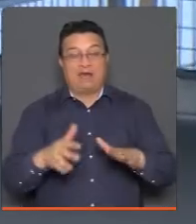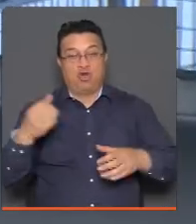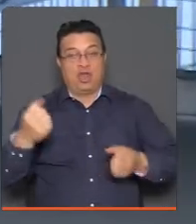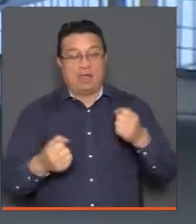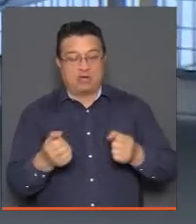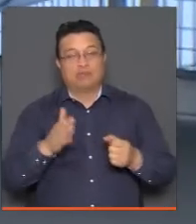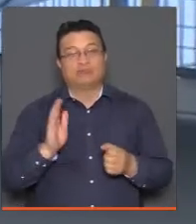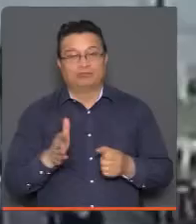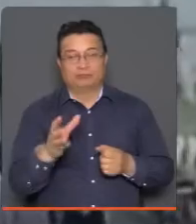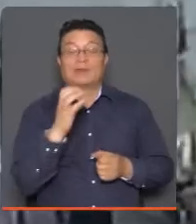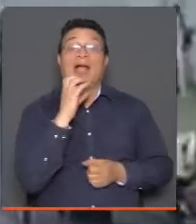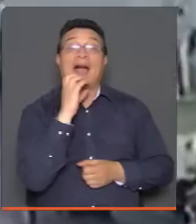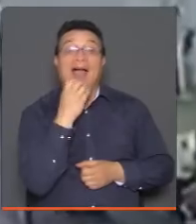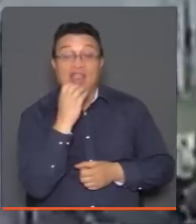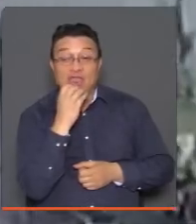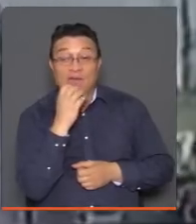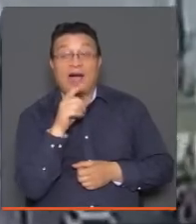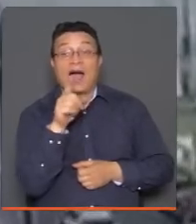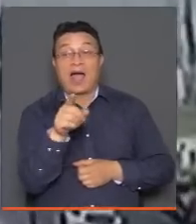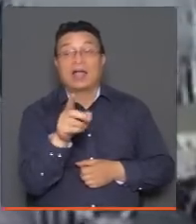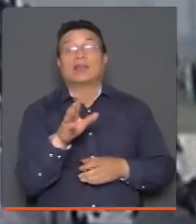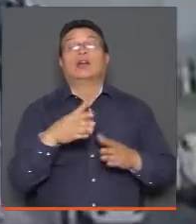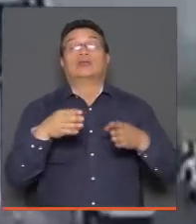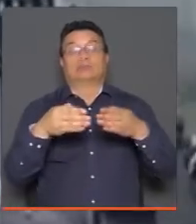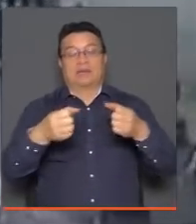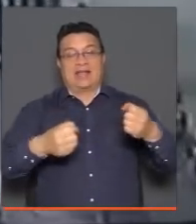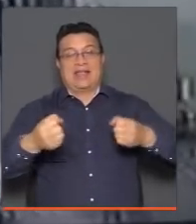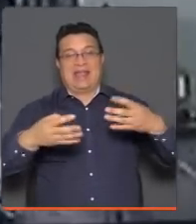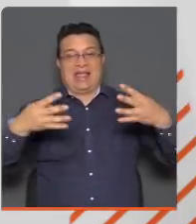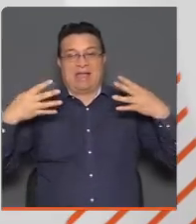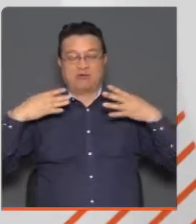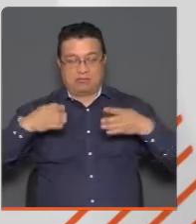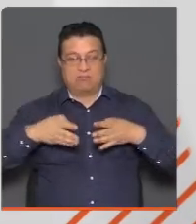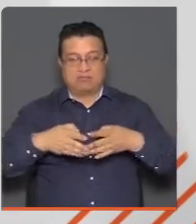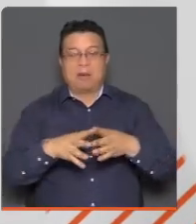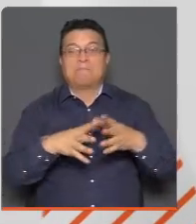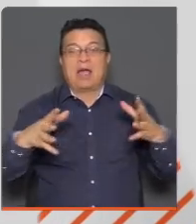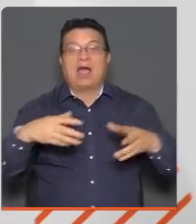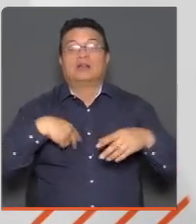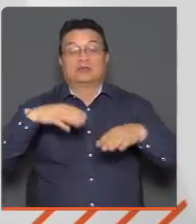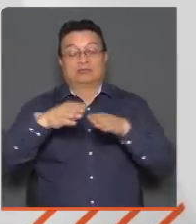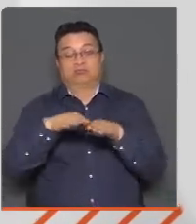En Antofagasta han optado por la caravana de camiones más que por ponerse en la berma.